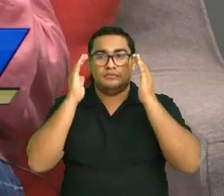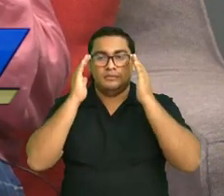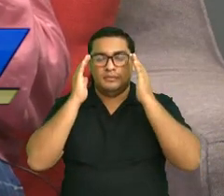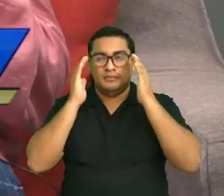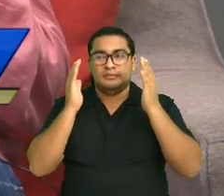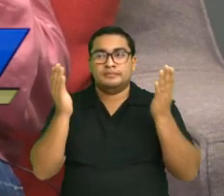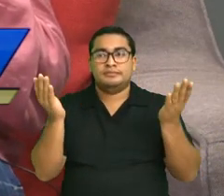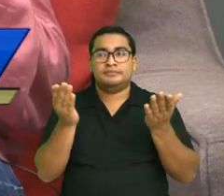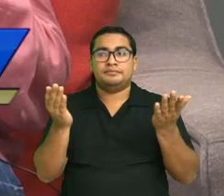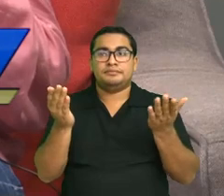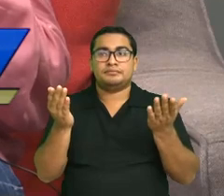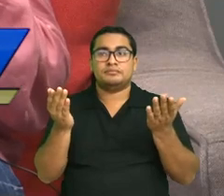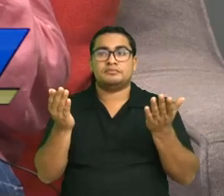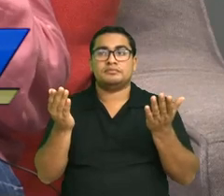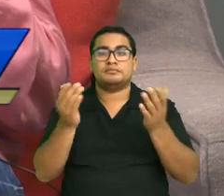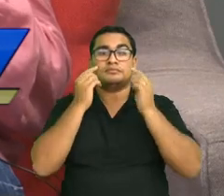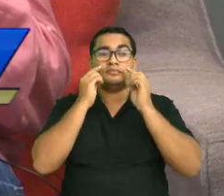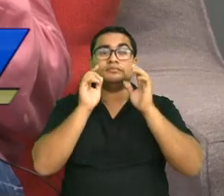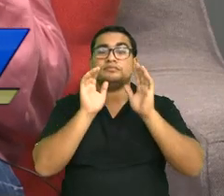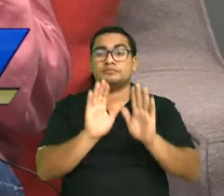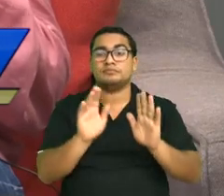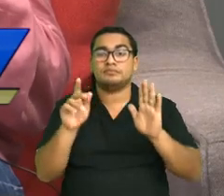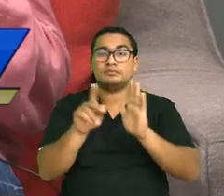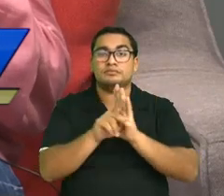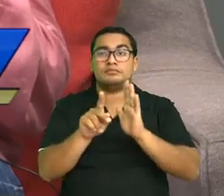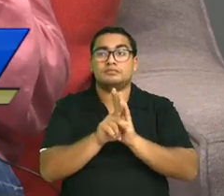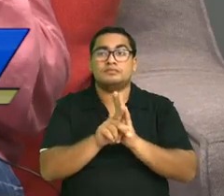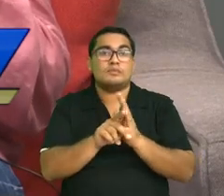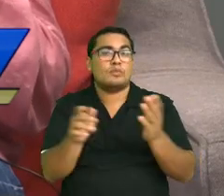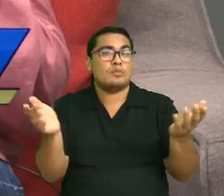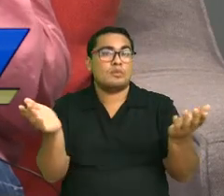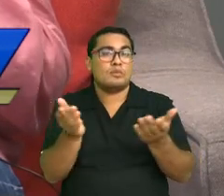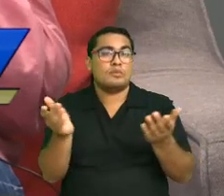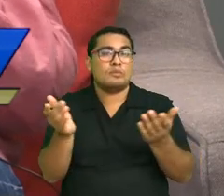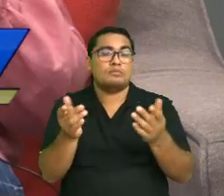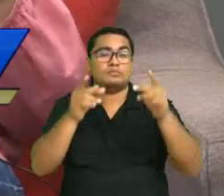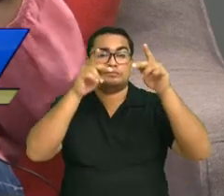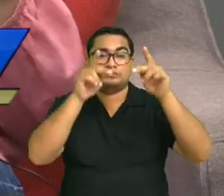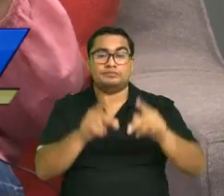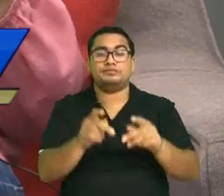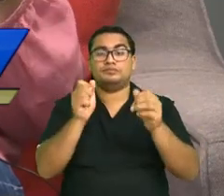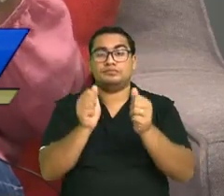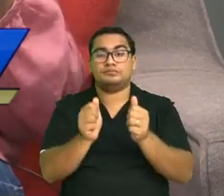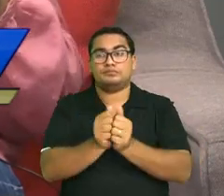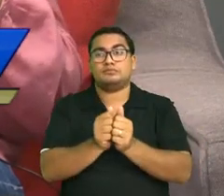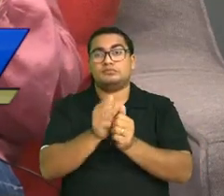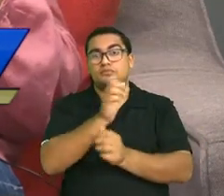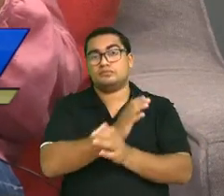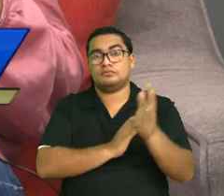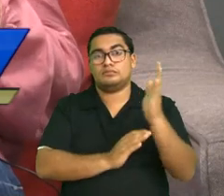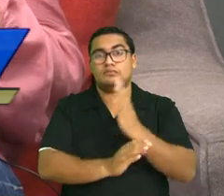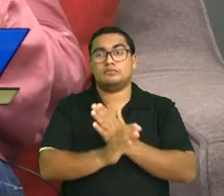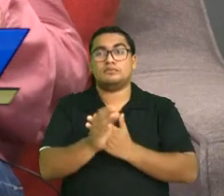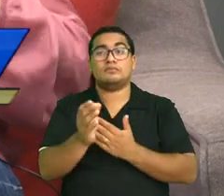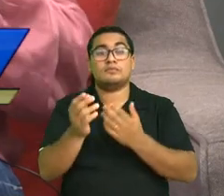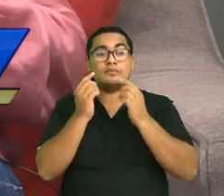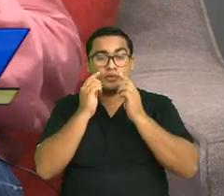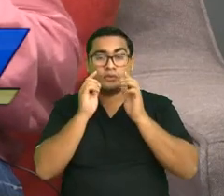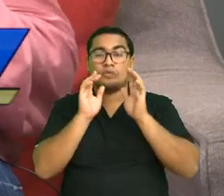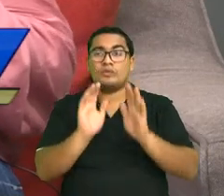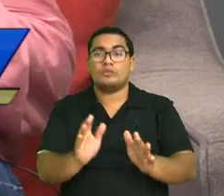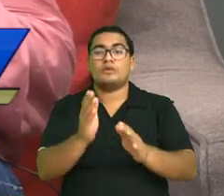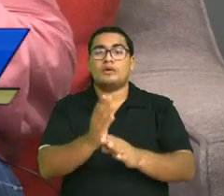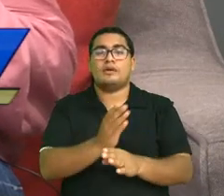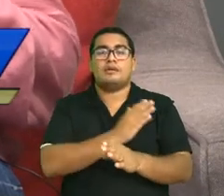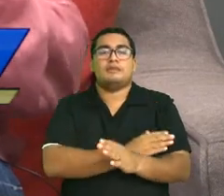qué riesgo puede presentar, qué signos y síntomas puede presentar esa persona, que nos le permitan alertarlo para